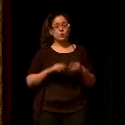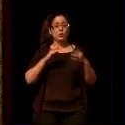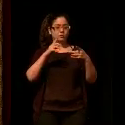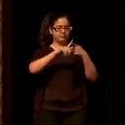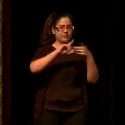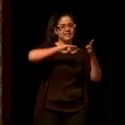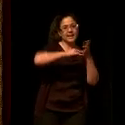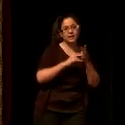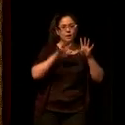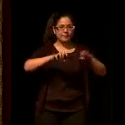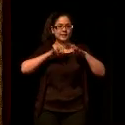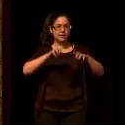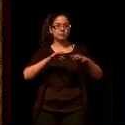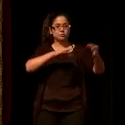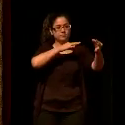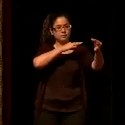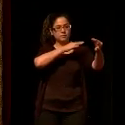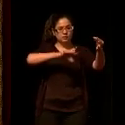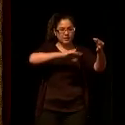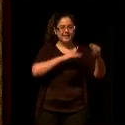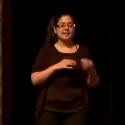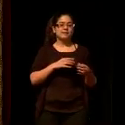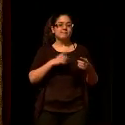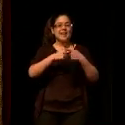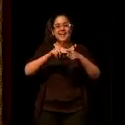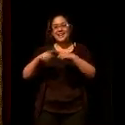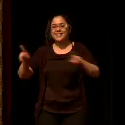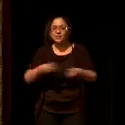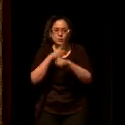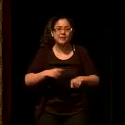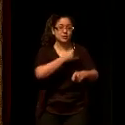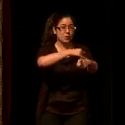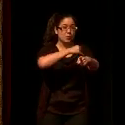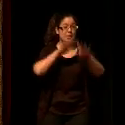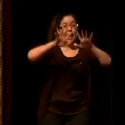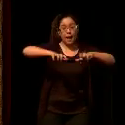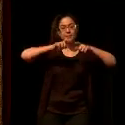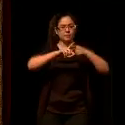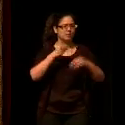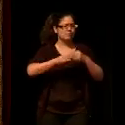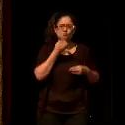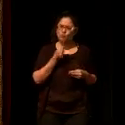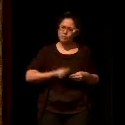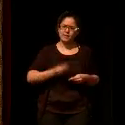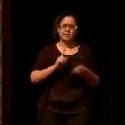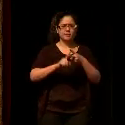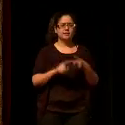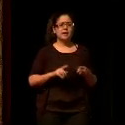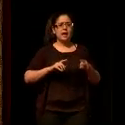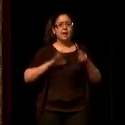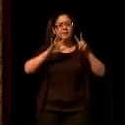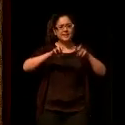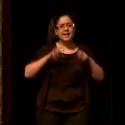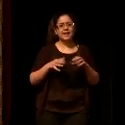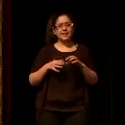aprendemos a tocar instrumentos de cuerda parece mentira pero lo hacemos sí de maravilla en aprendizajes relacionales de